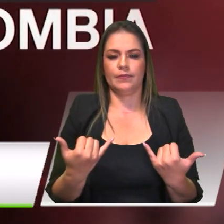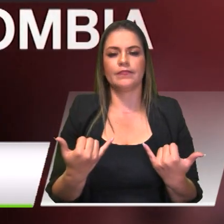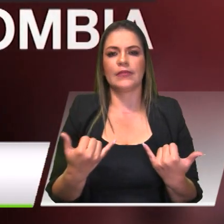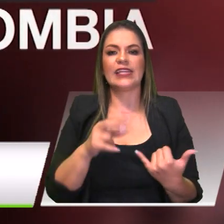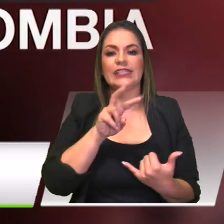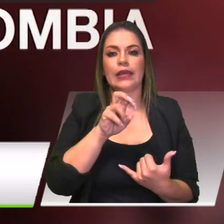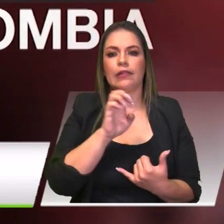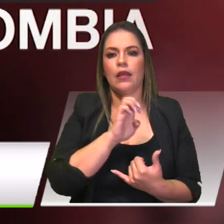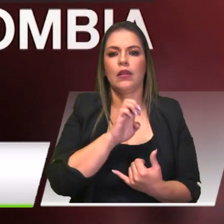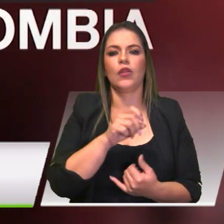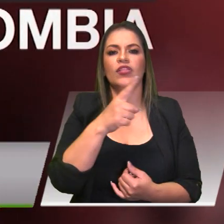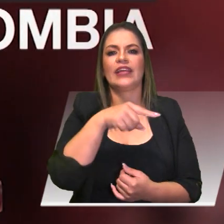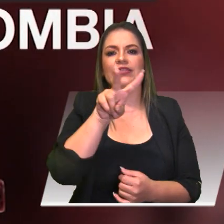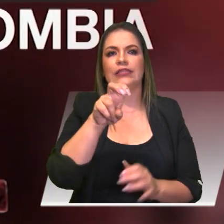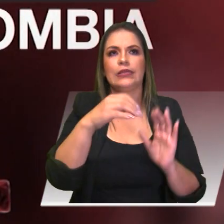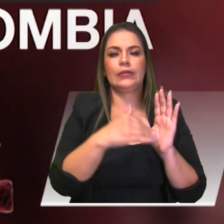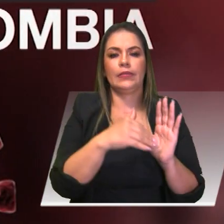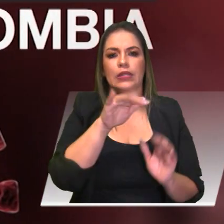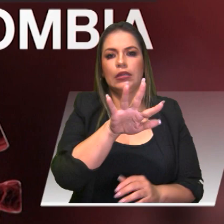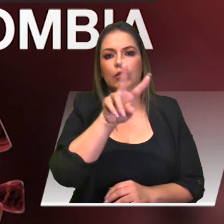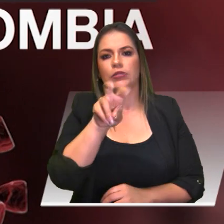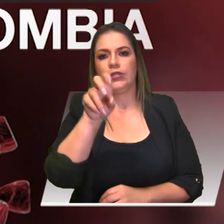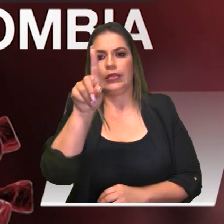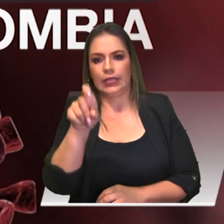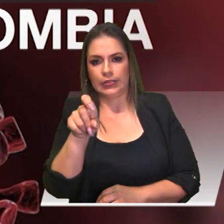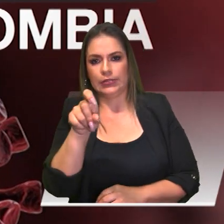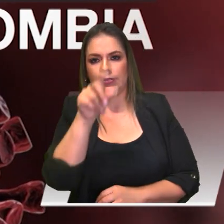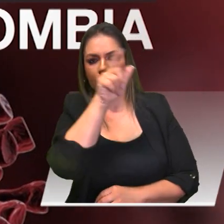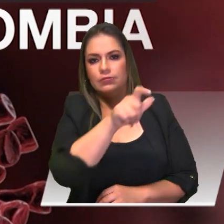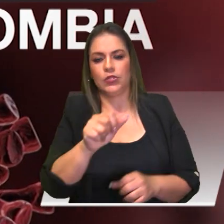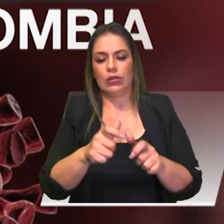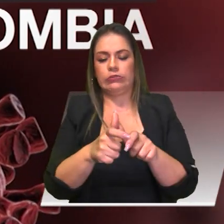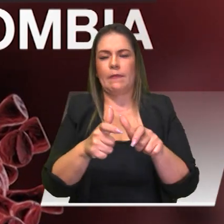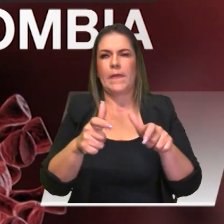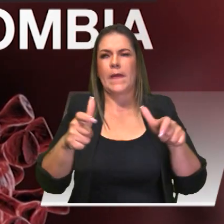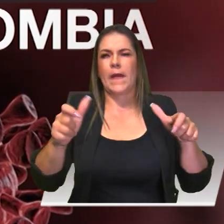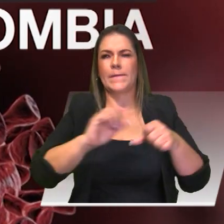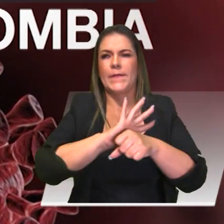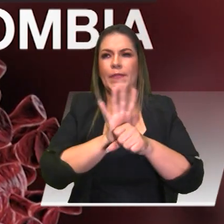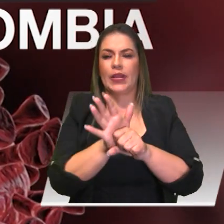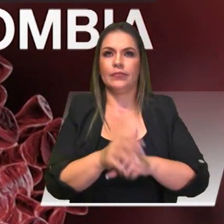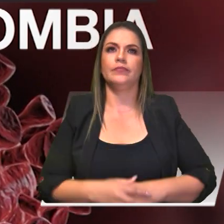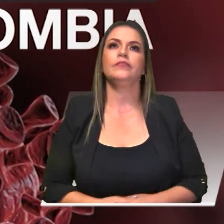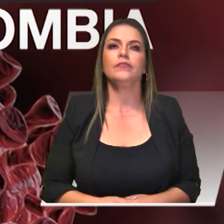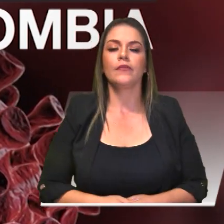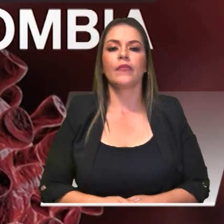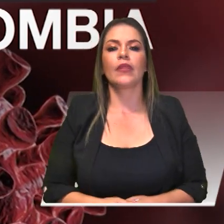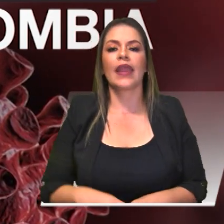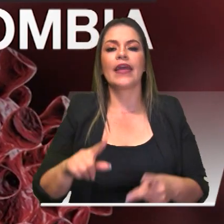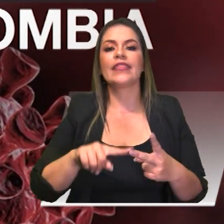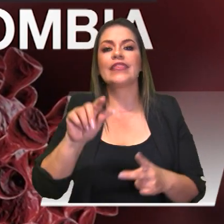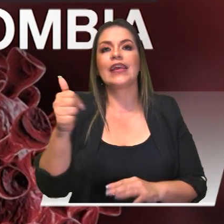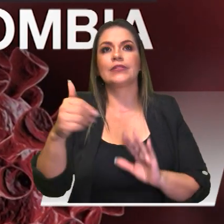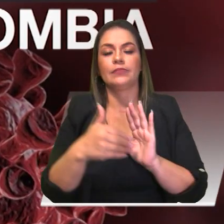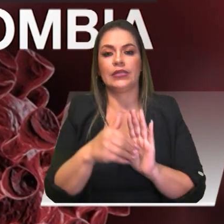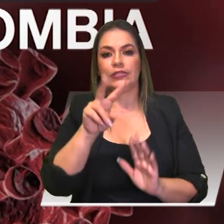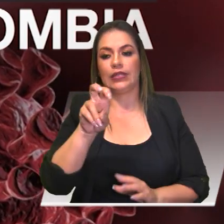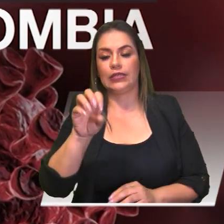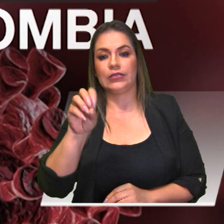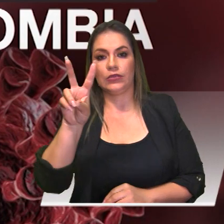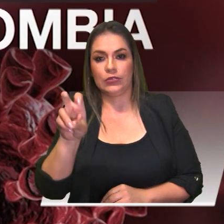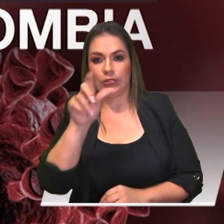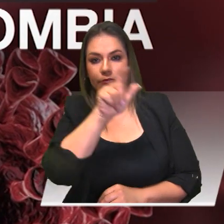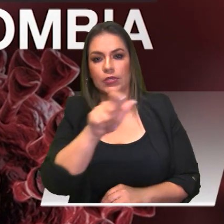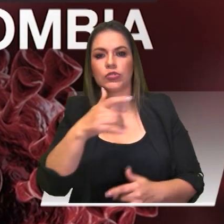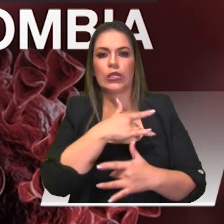con 17.576 nuevos casos de la COVID-19. Además, 10.707 personas se recuperaron